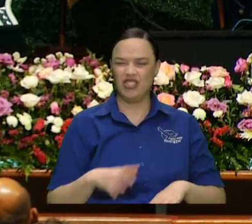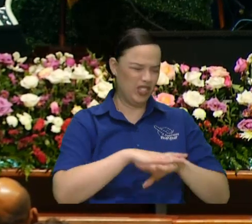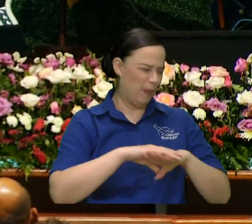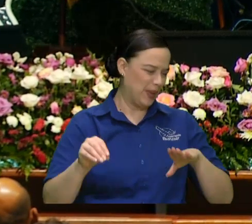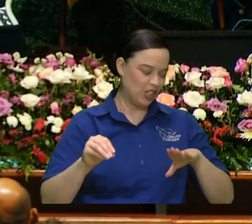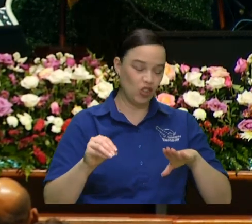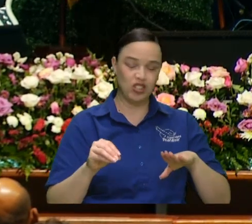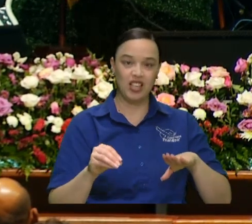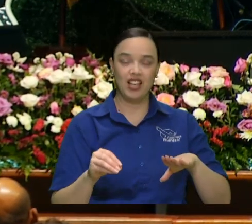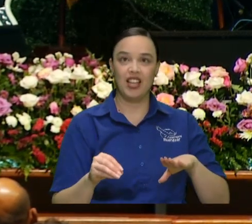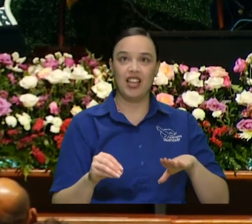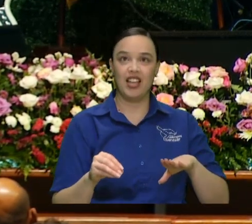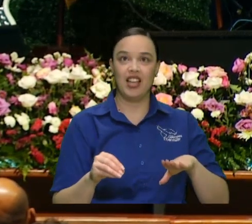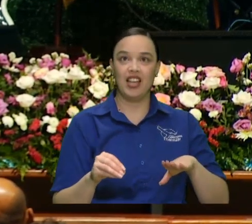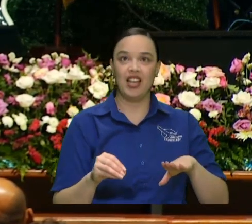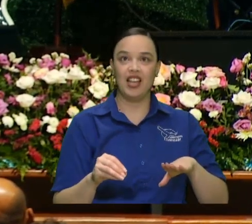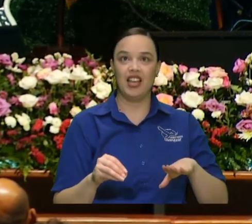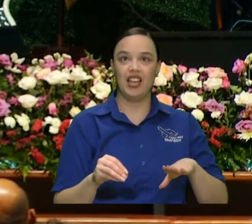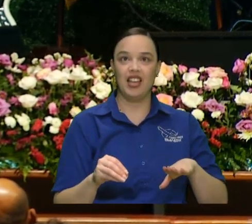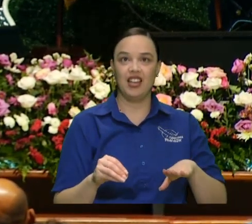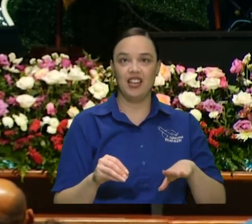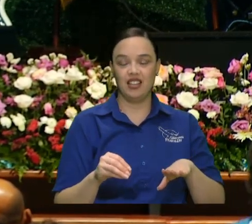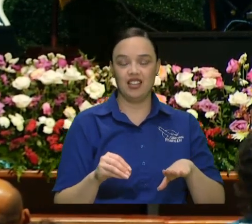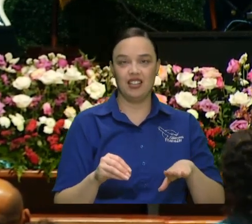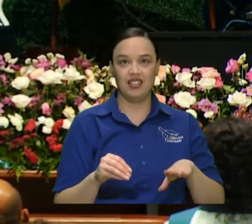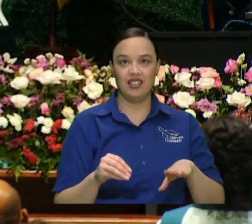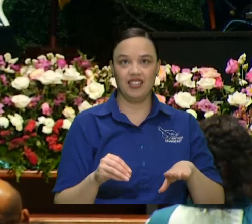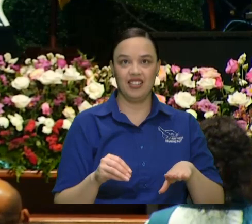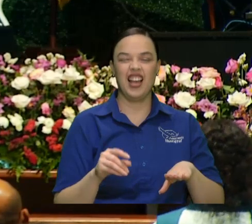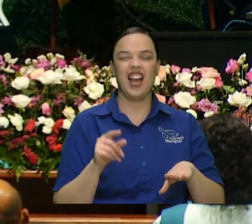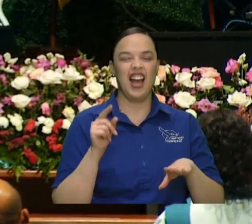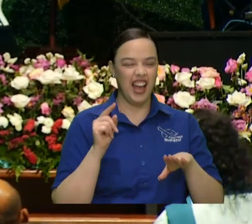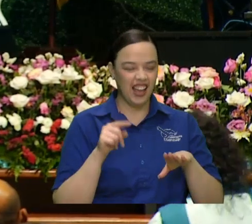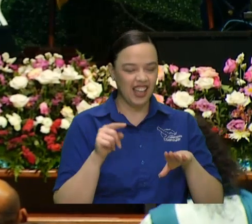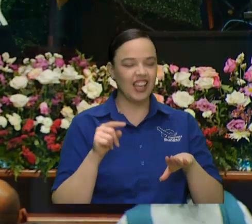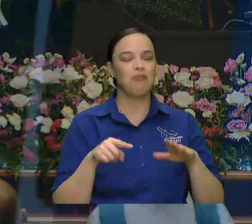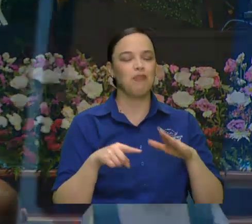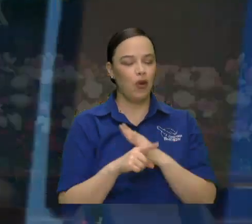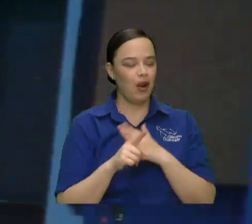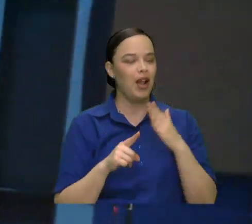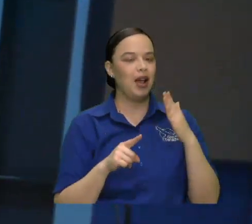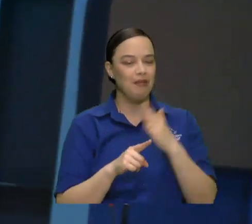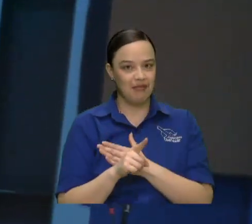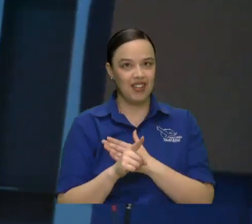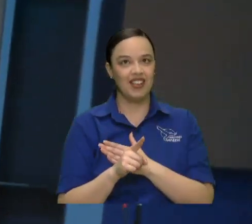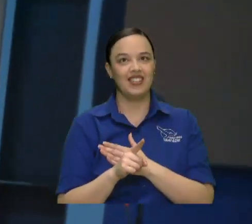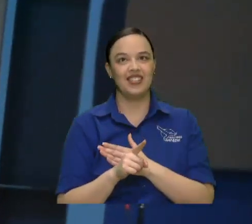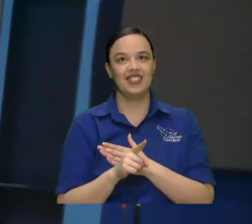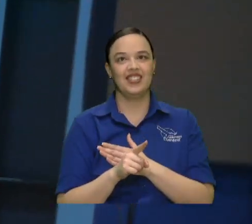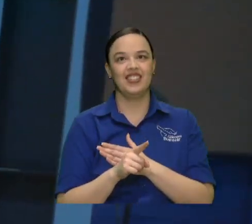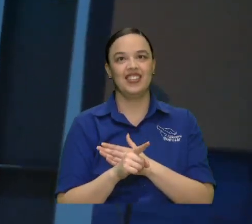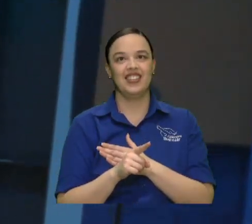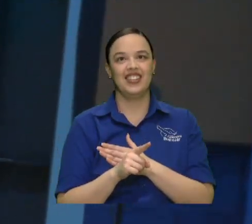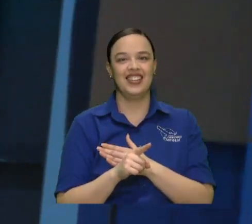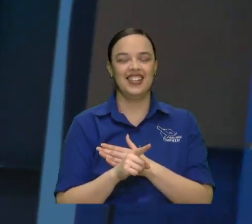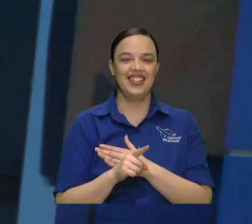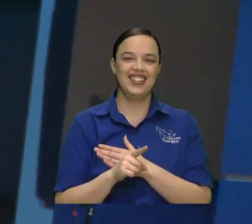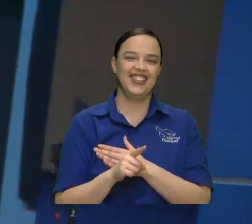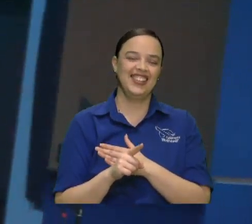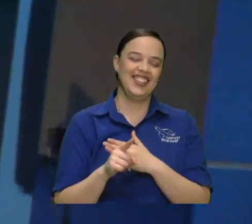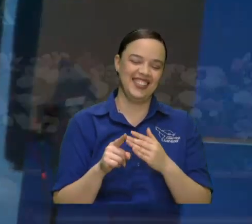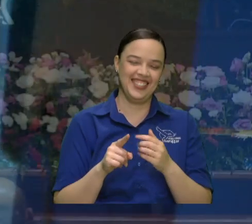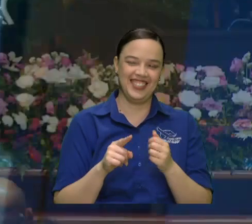y la evidencia del problema hermano a esta hermana me causa divorcio número 1 olor a pata de